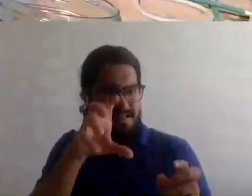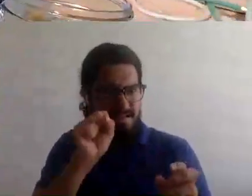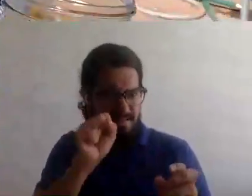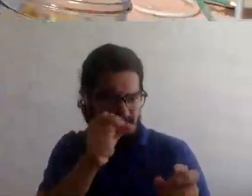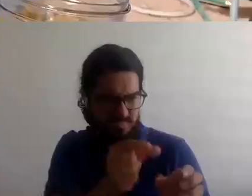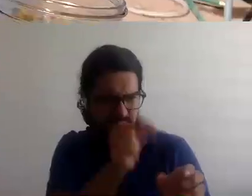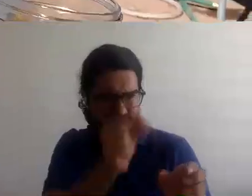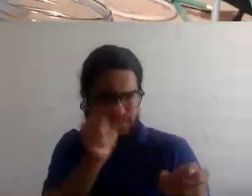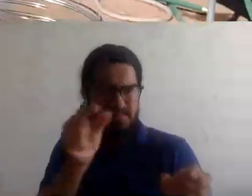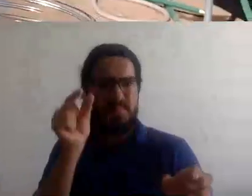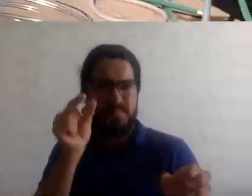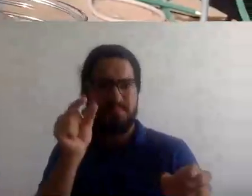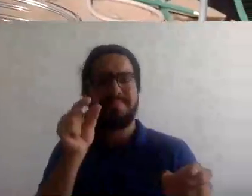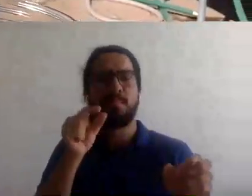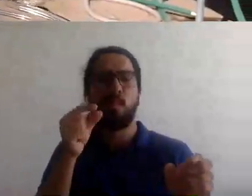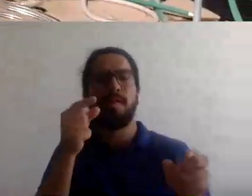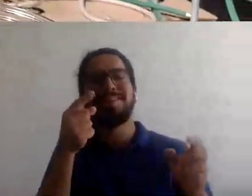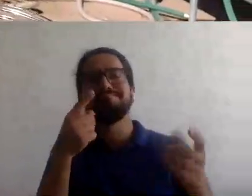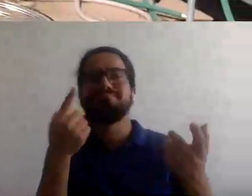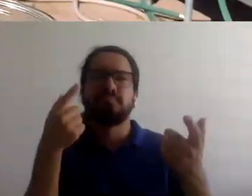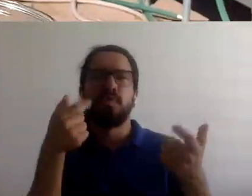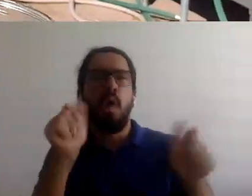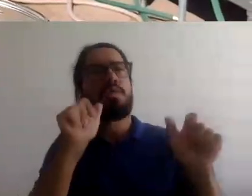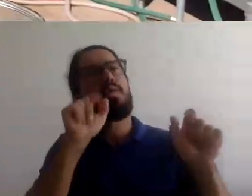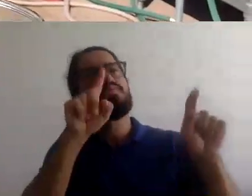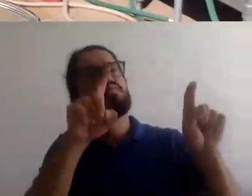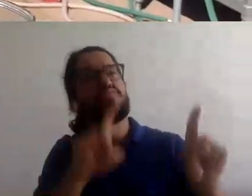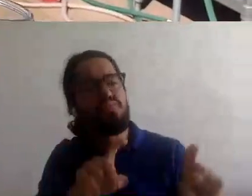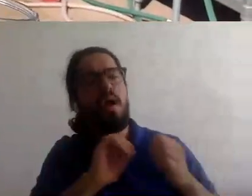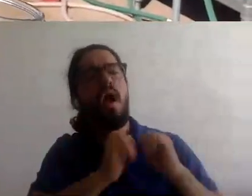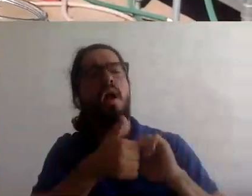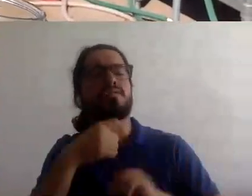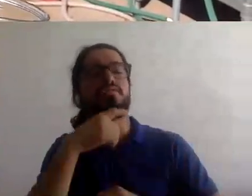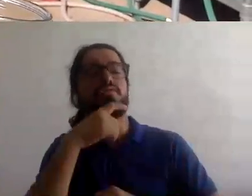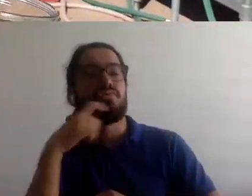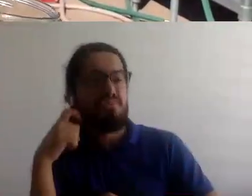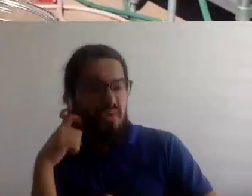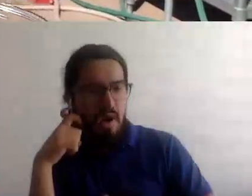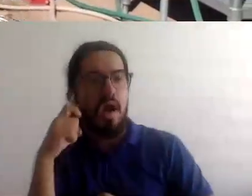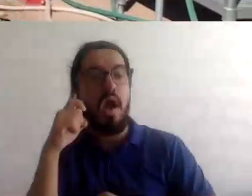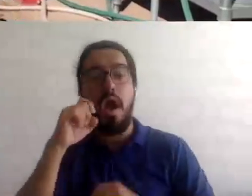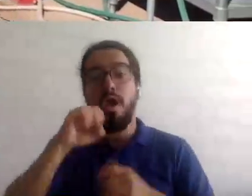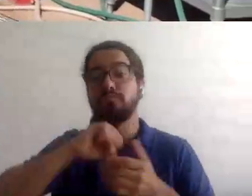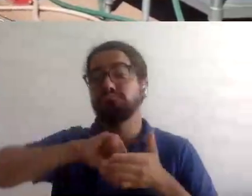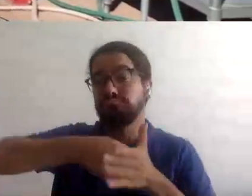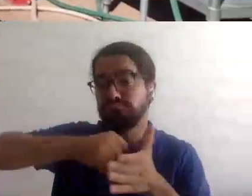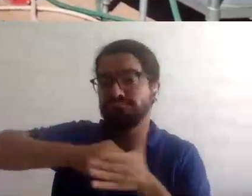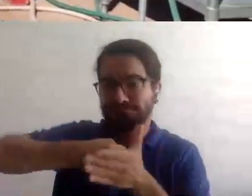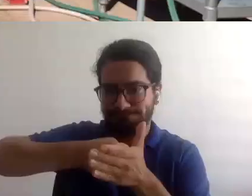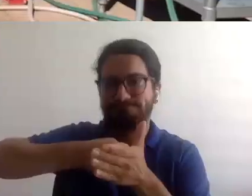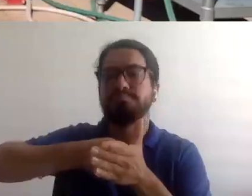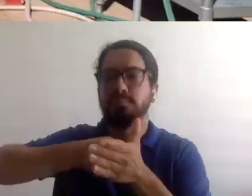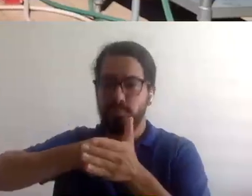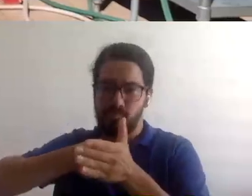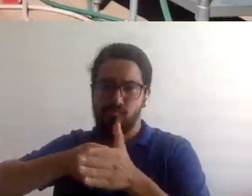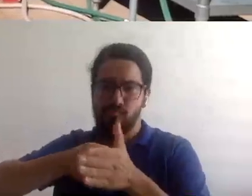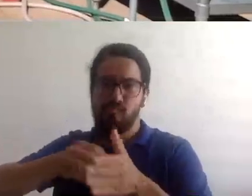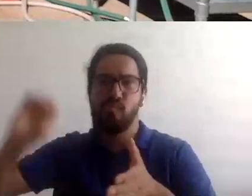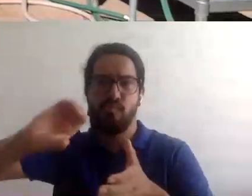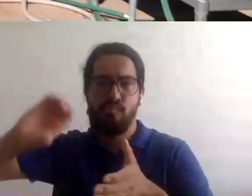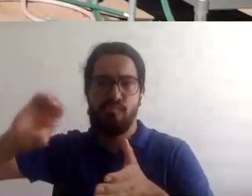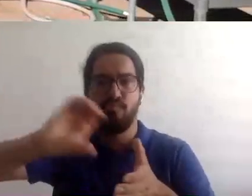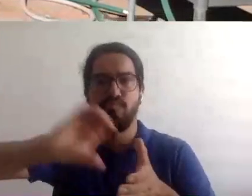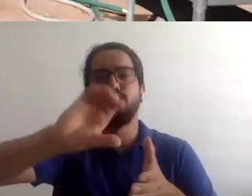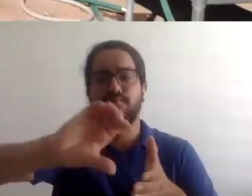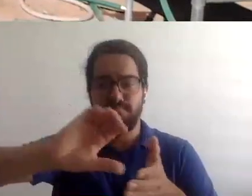haciendo pruebas con cómo secar la verdolaga y hacer polvo. Para ese polvo agregarlos a los alimentos, a los